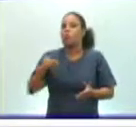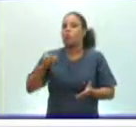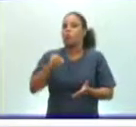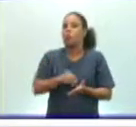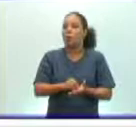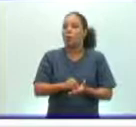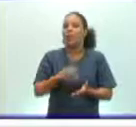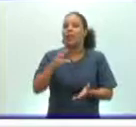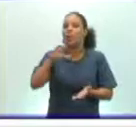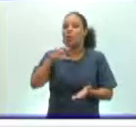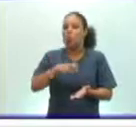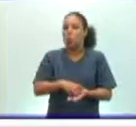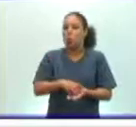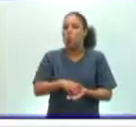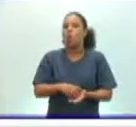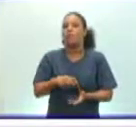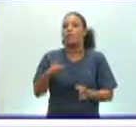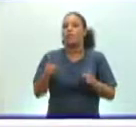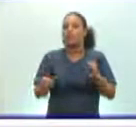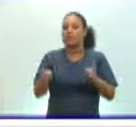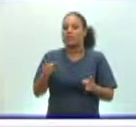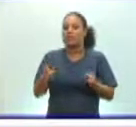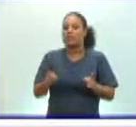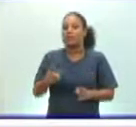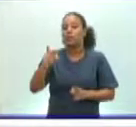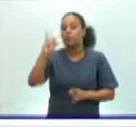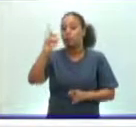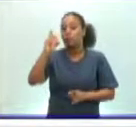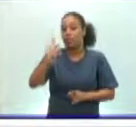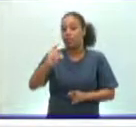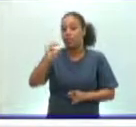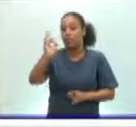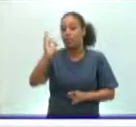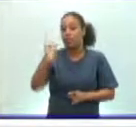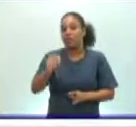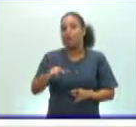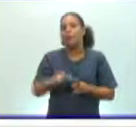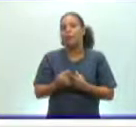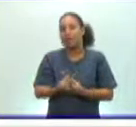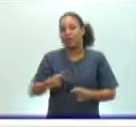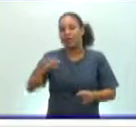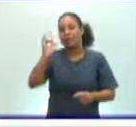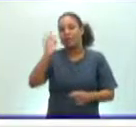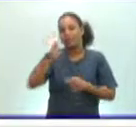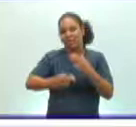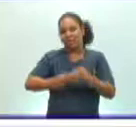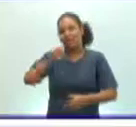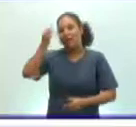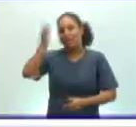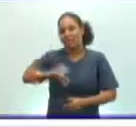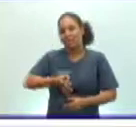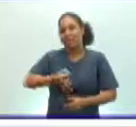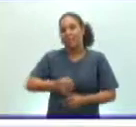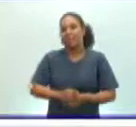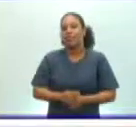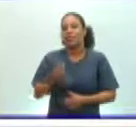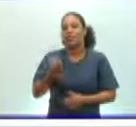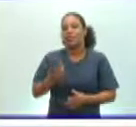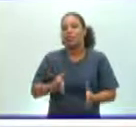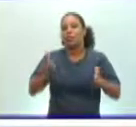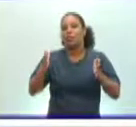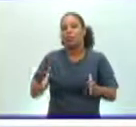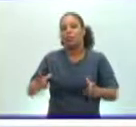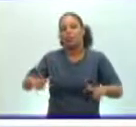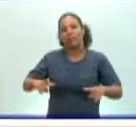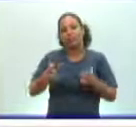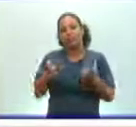posición del segmento DF para que entonces se cumpla la segunda parte del teorema